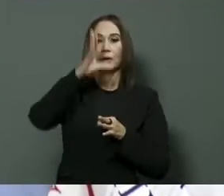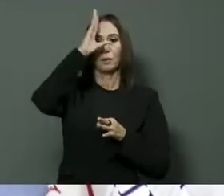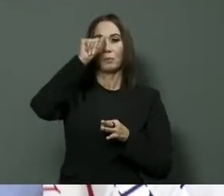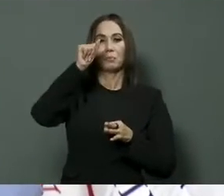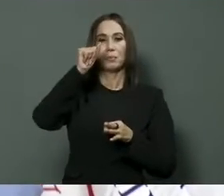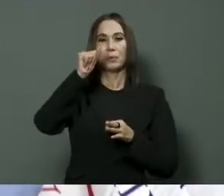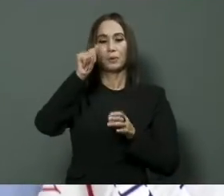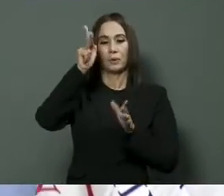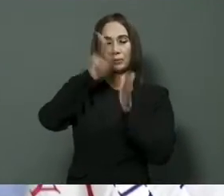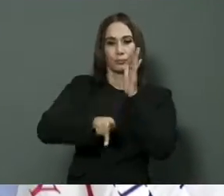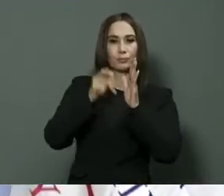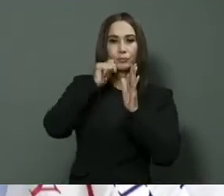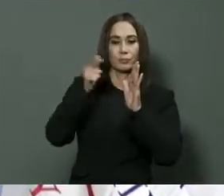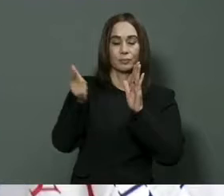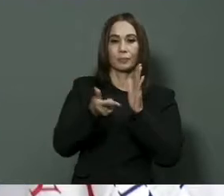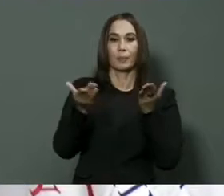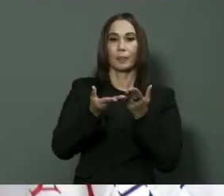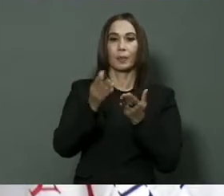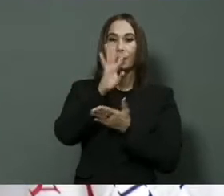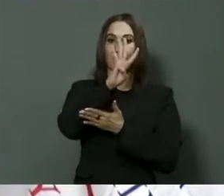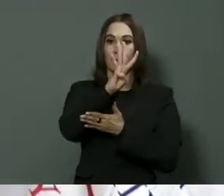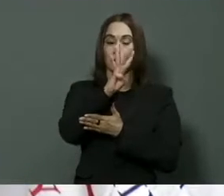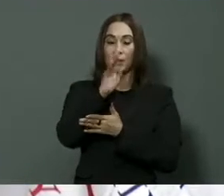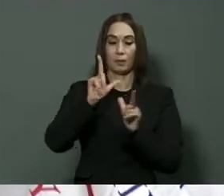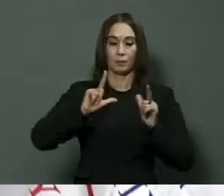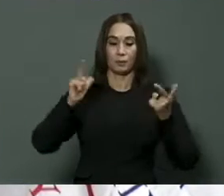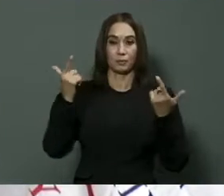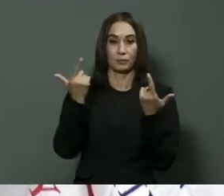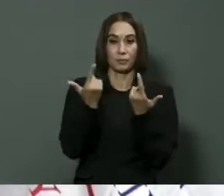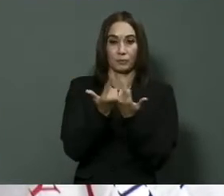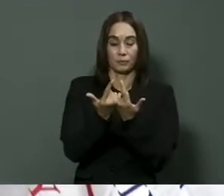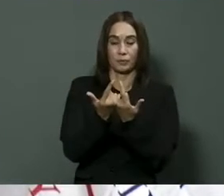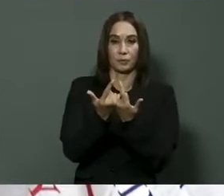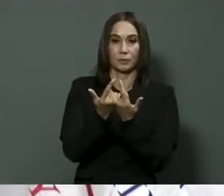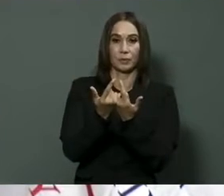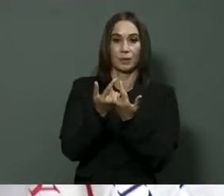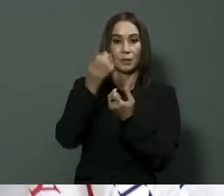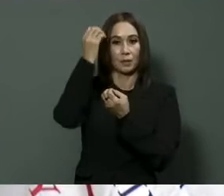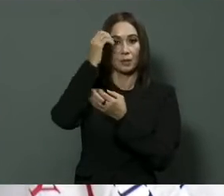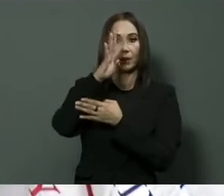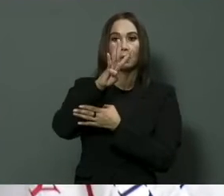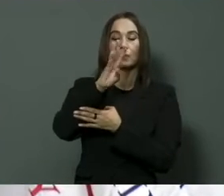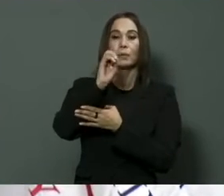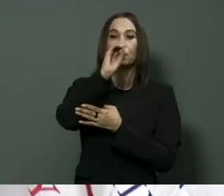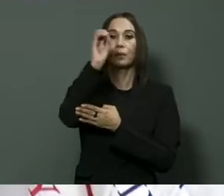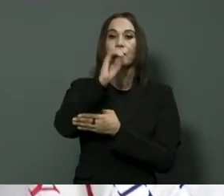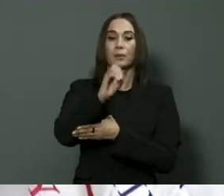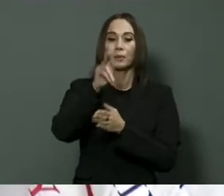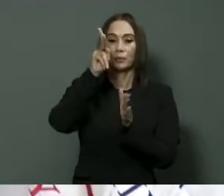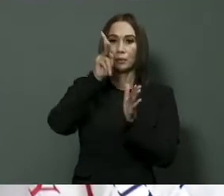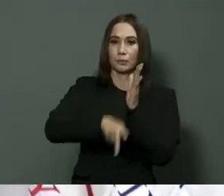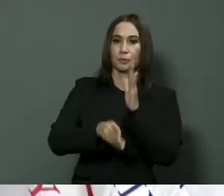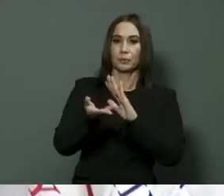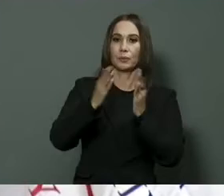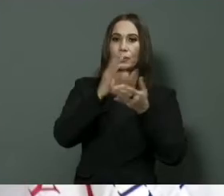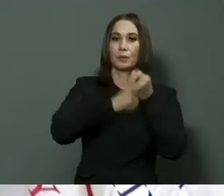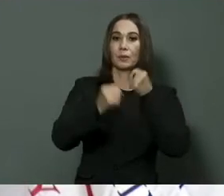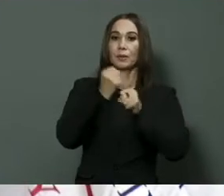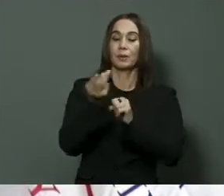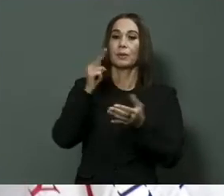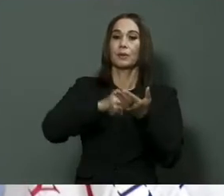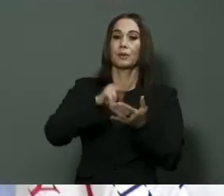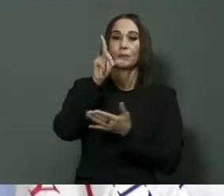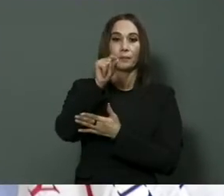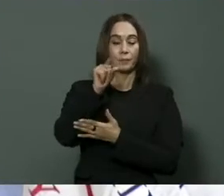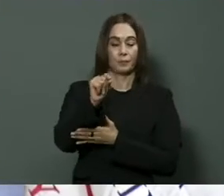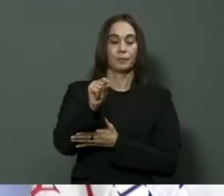feminicidio. 4 barrios concentraron el 40% de los homicidios en el año 2020.